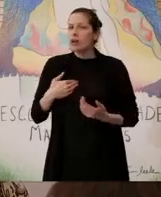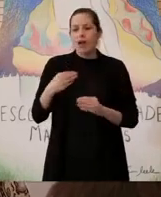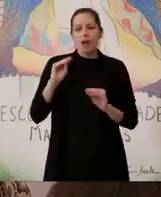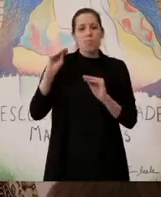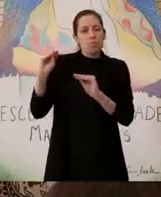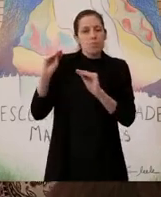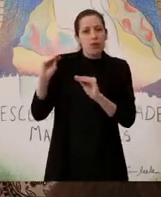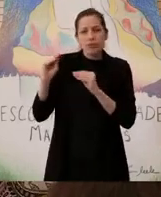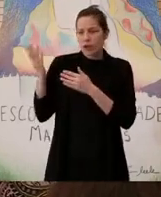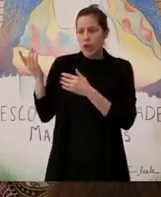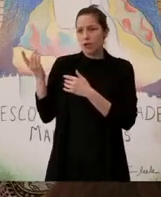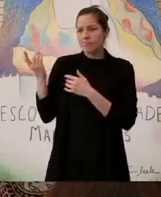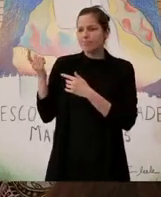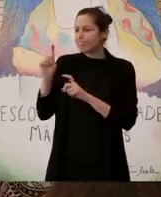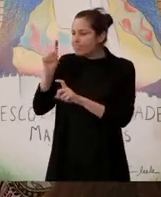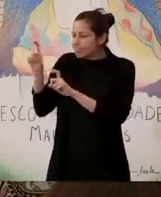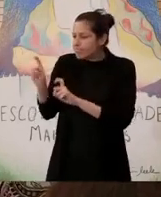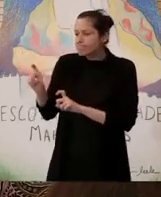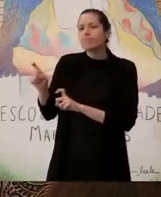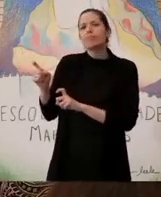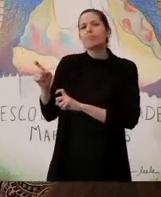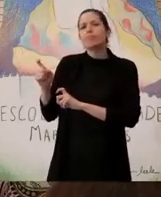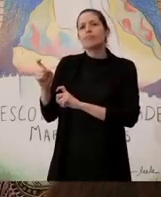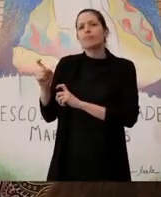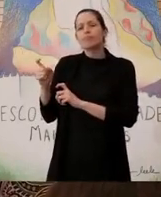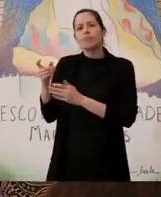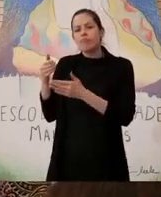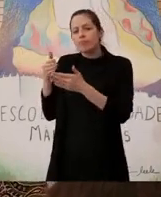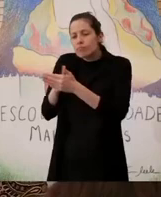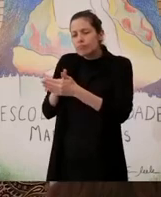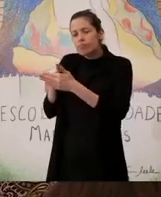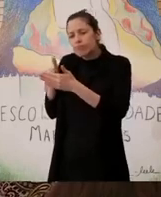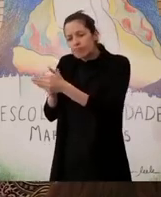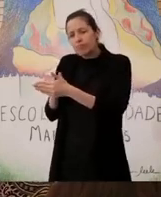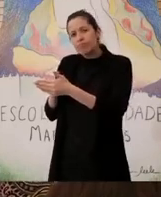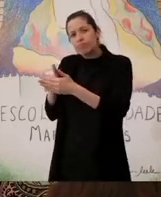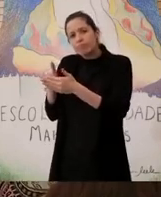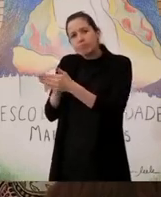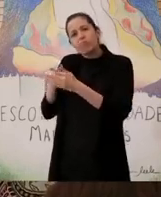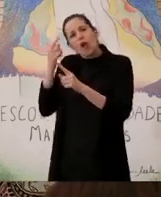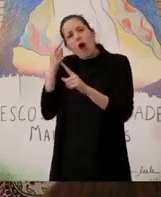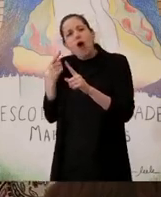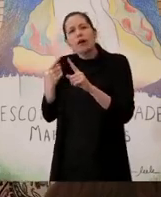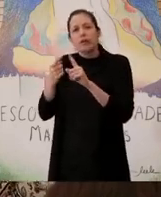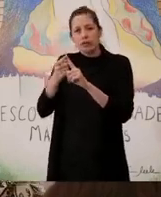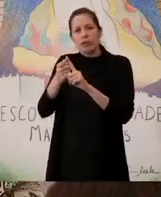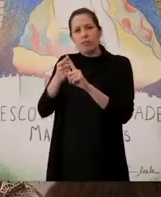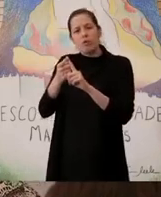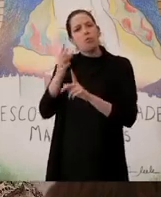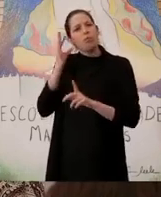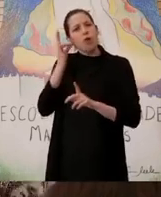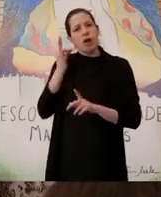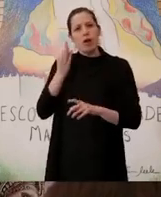considerades que son las trabas que obstaculizan a participacióndas muy erés napolítica local teniendo en cuenta este es